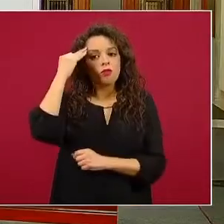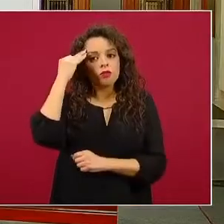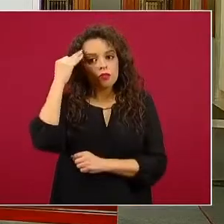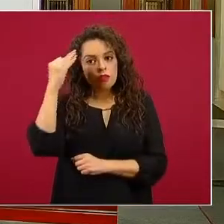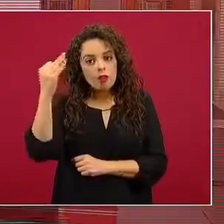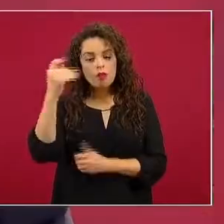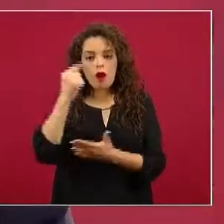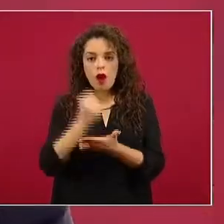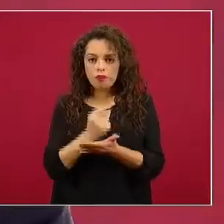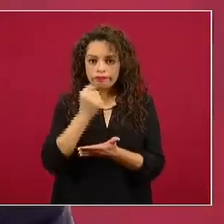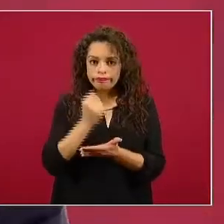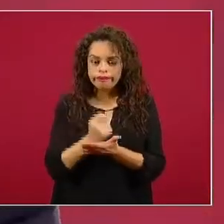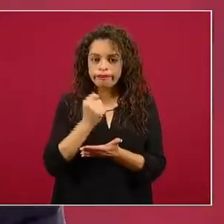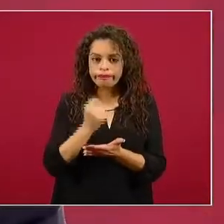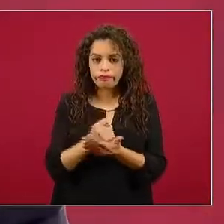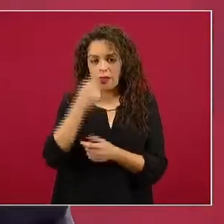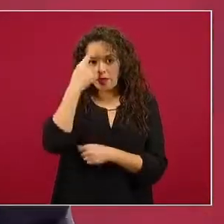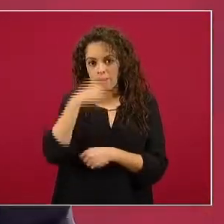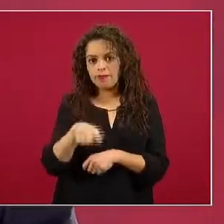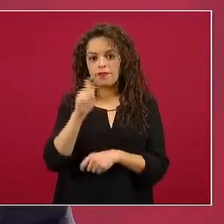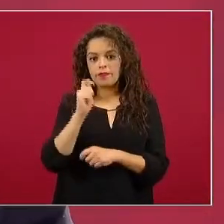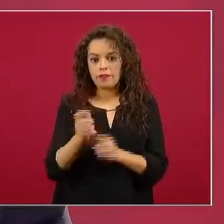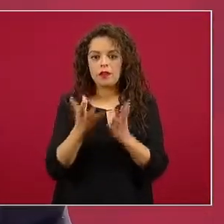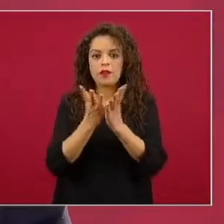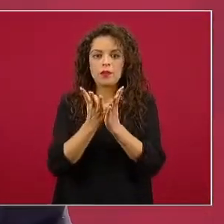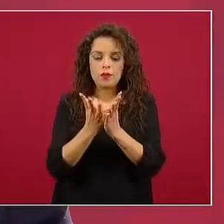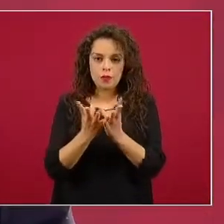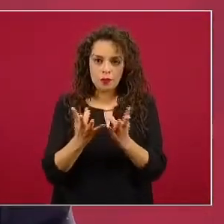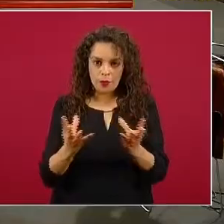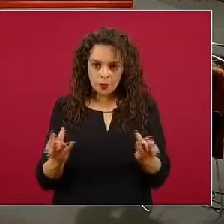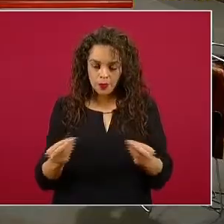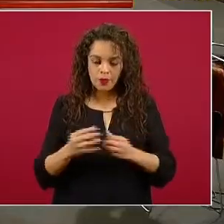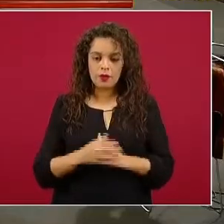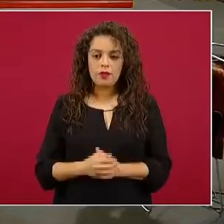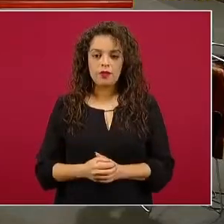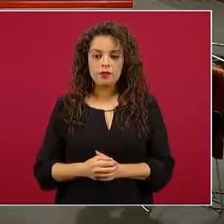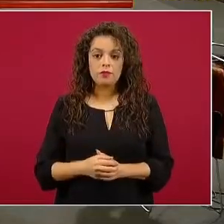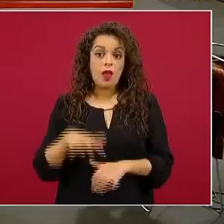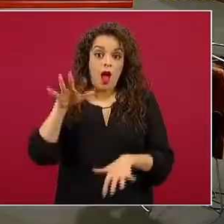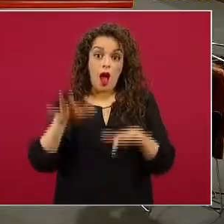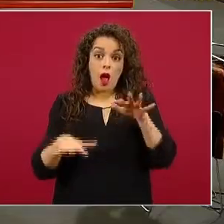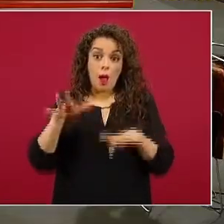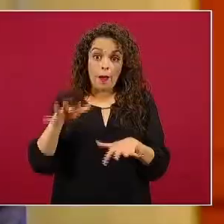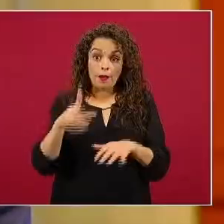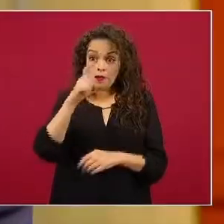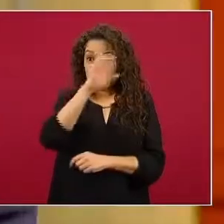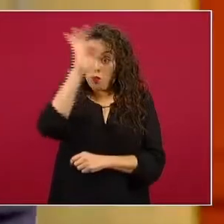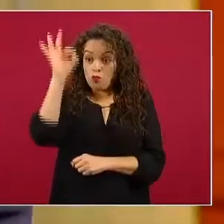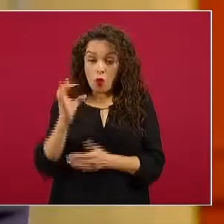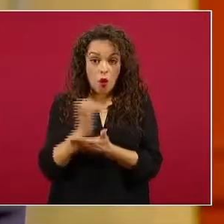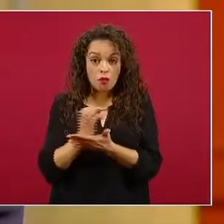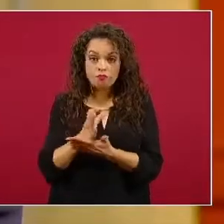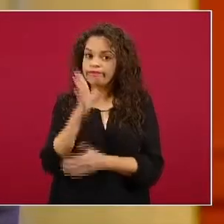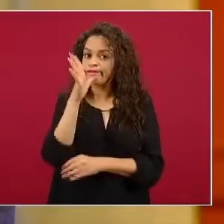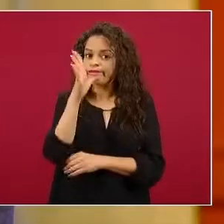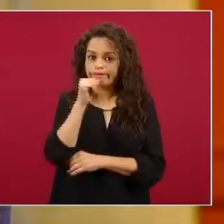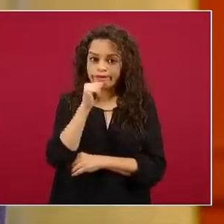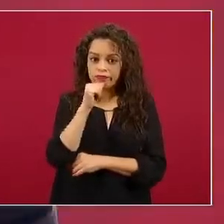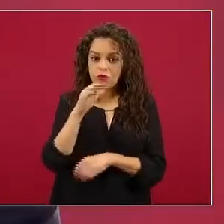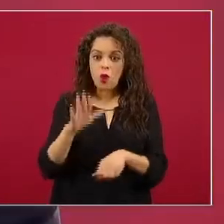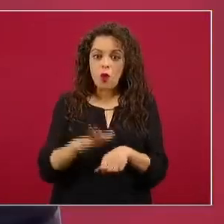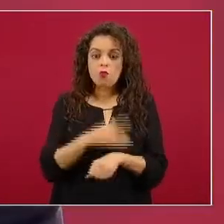de recuperación del tejido pulmonar, y en muchas ocasiones no se logra del todo porque se pasa de